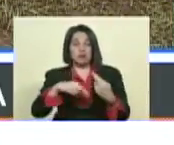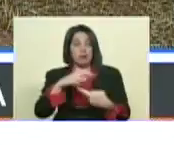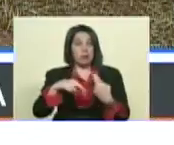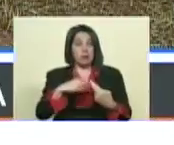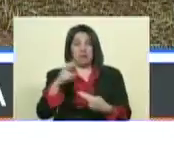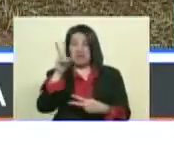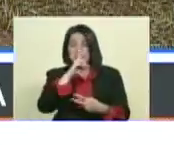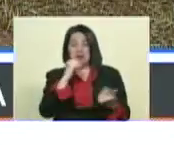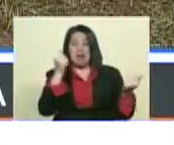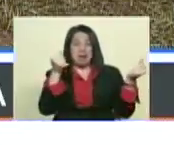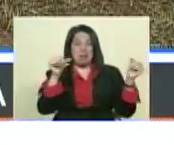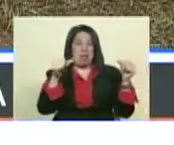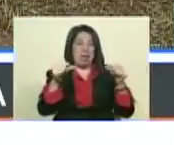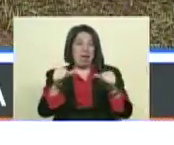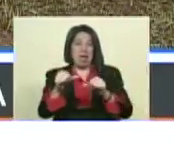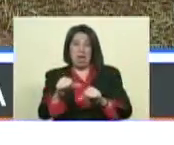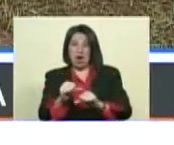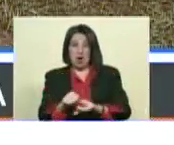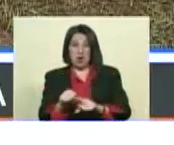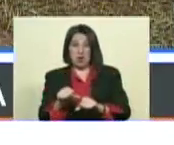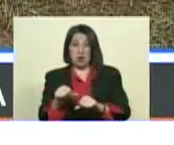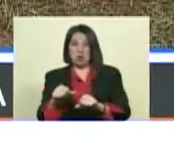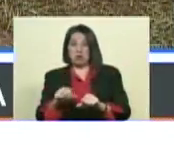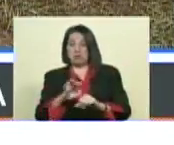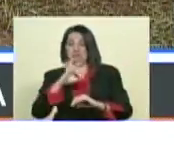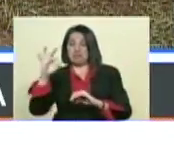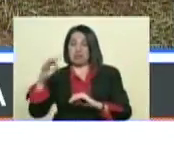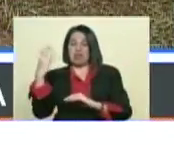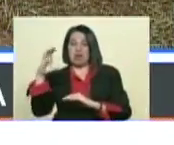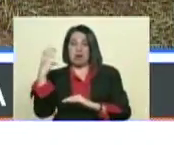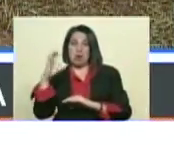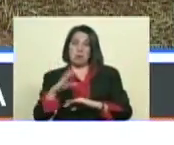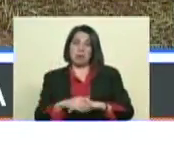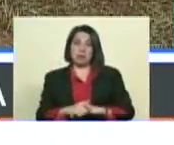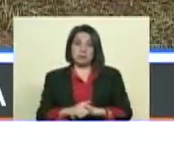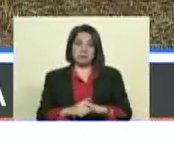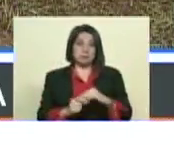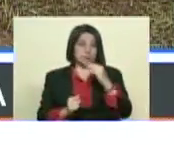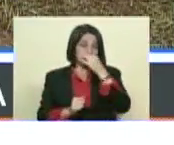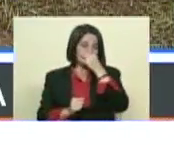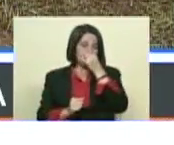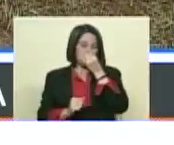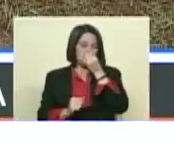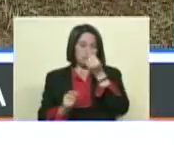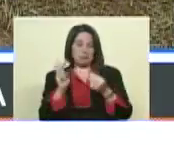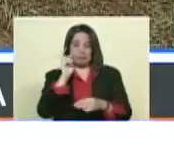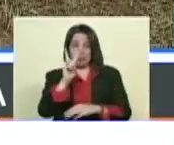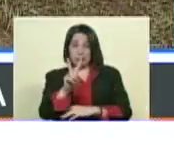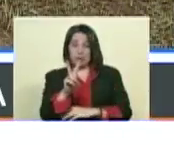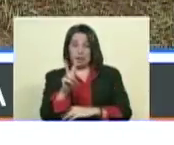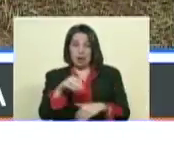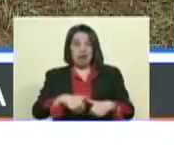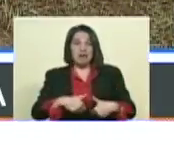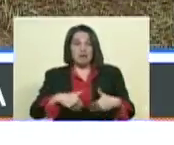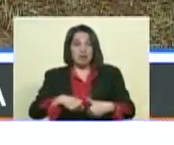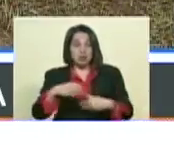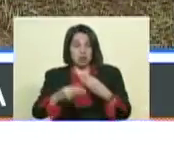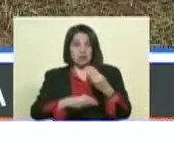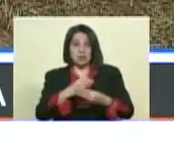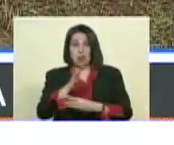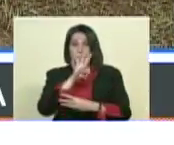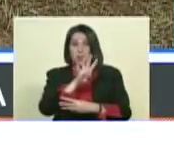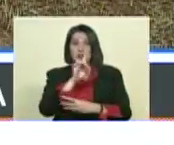estuviera peor que Colombia. Miren el esfuerzo que hacemos, 410 mil